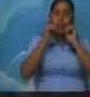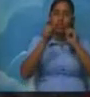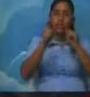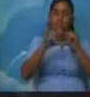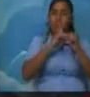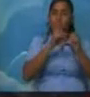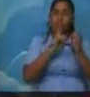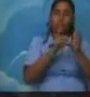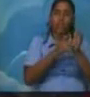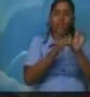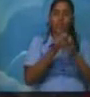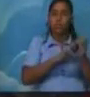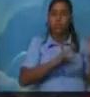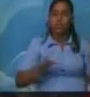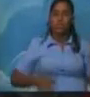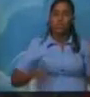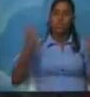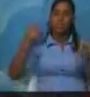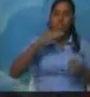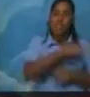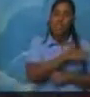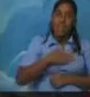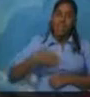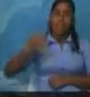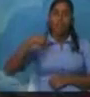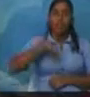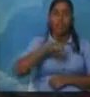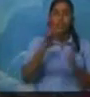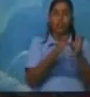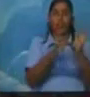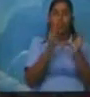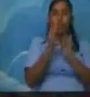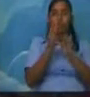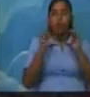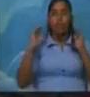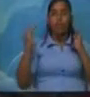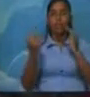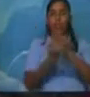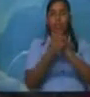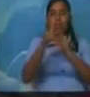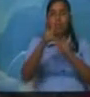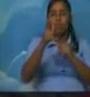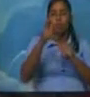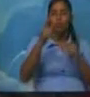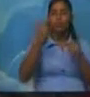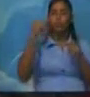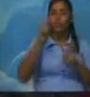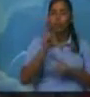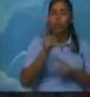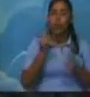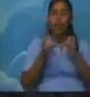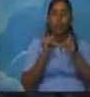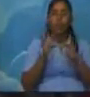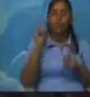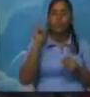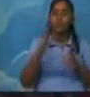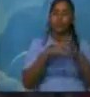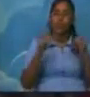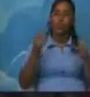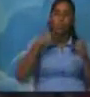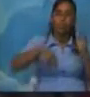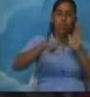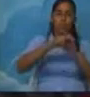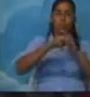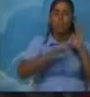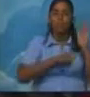y él quiere que nosotros los guardemos todos completos no algunos sino todos completos y el señor le